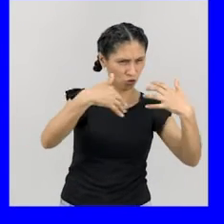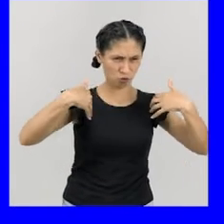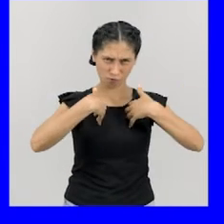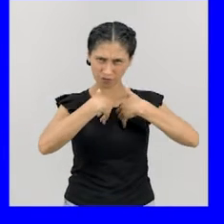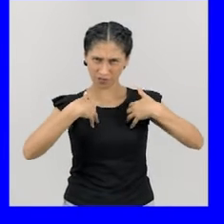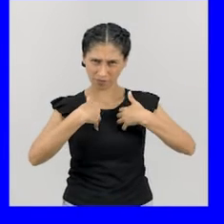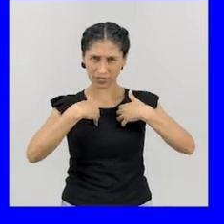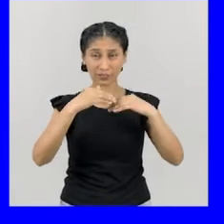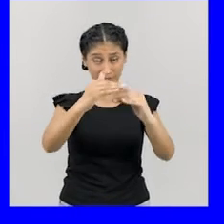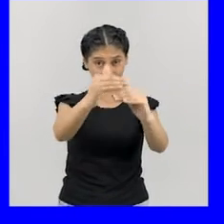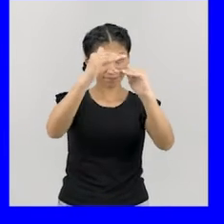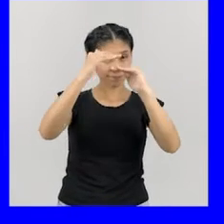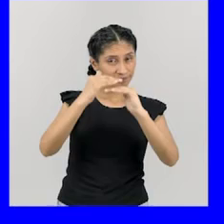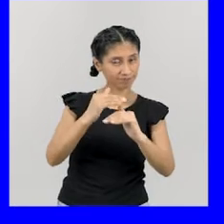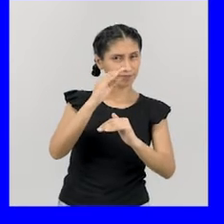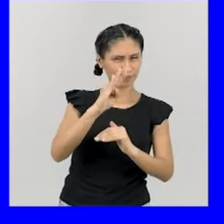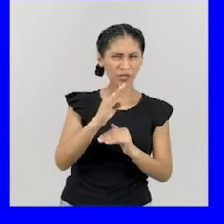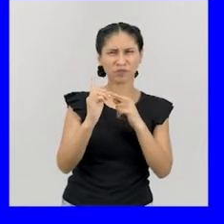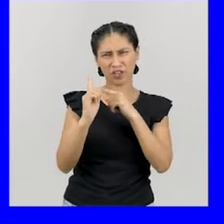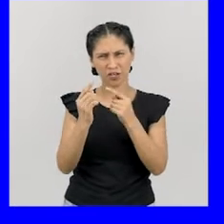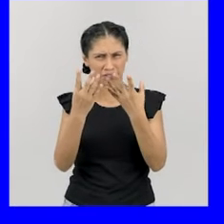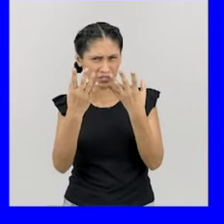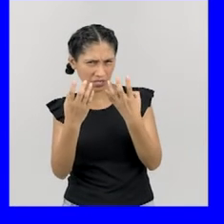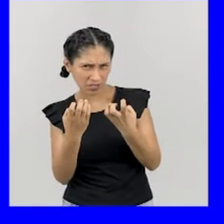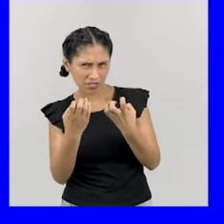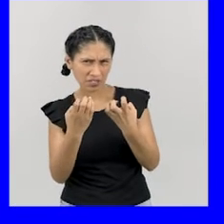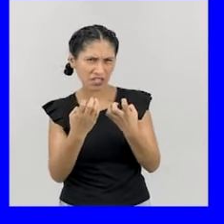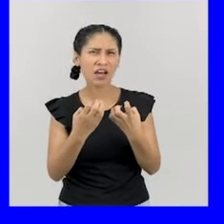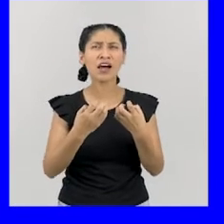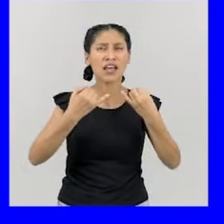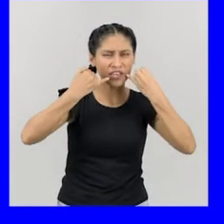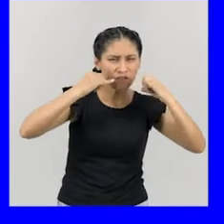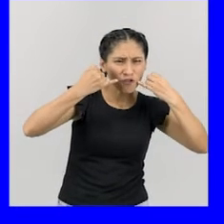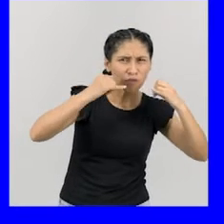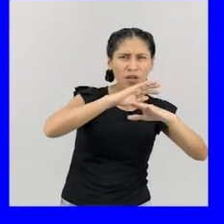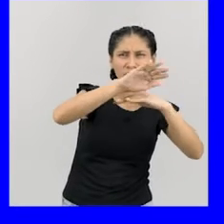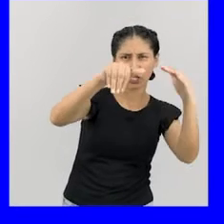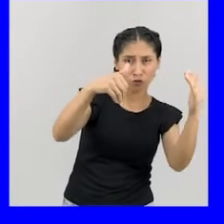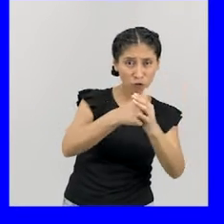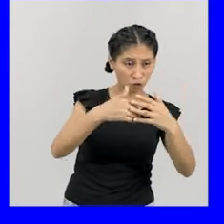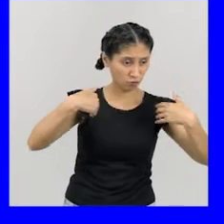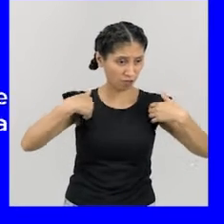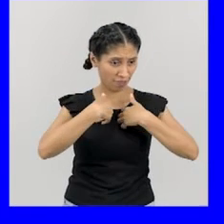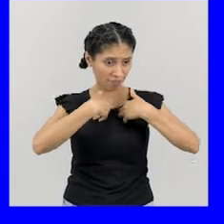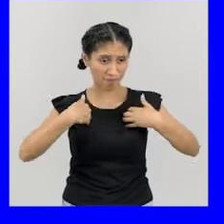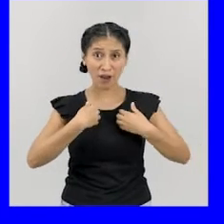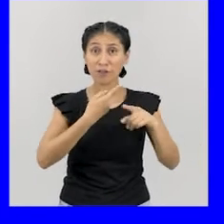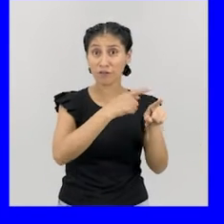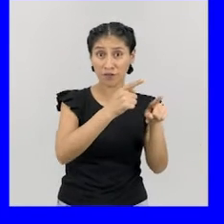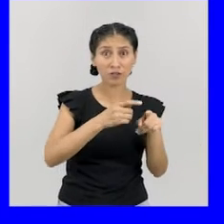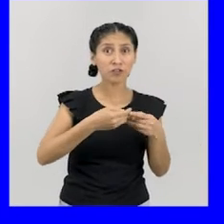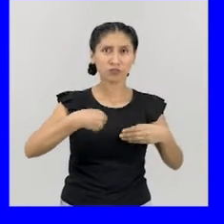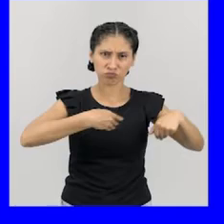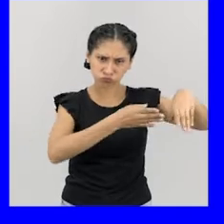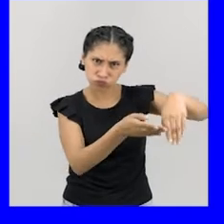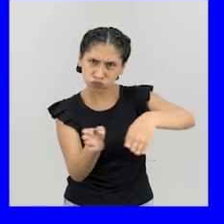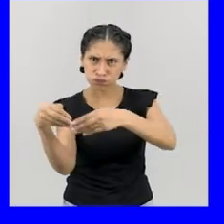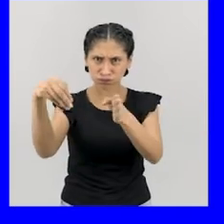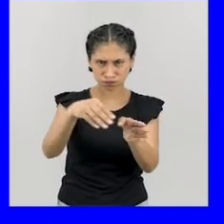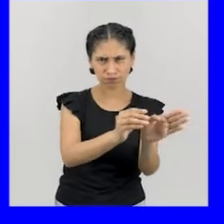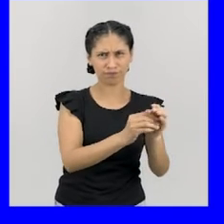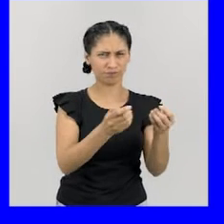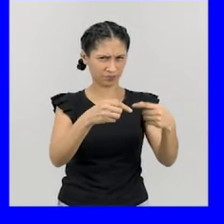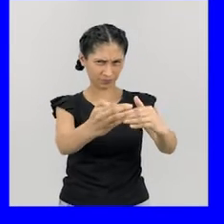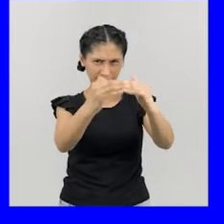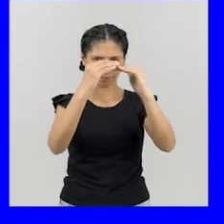B. Dar a conocer que un grupo de animales están en la ciudad y las playas. C. Informar acerca